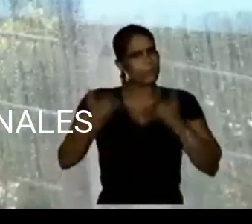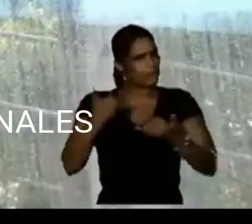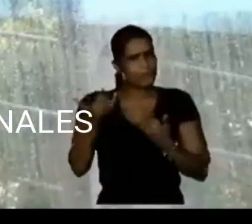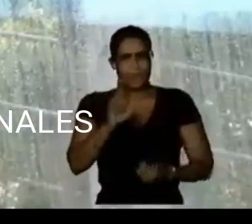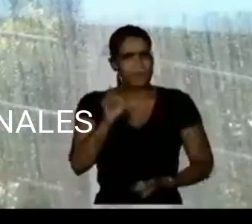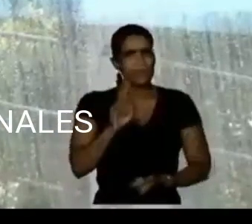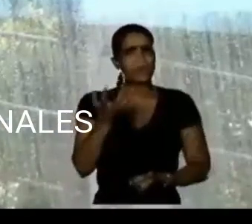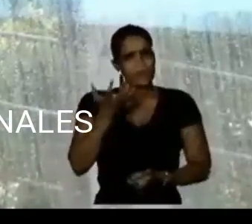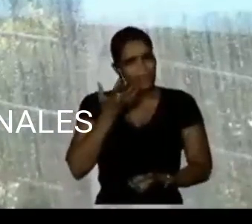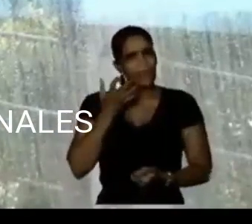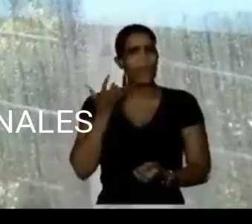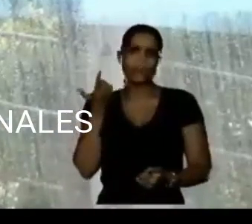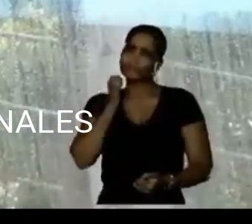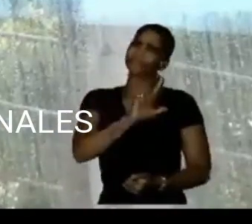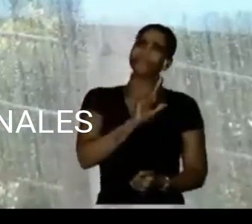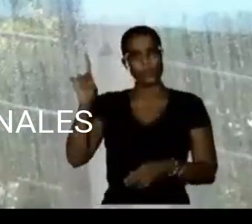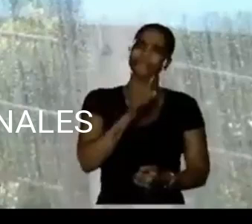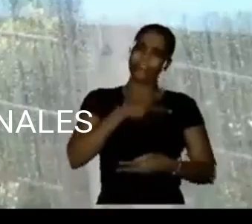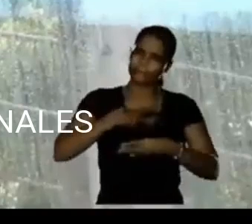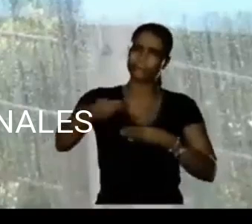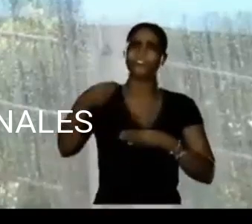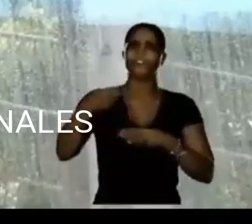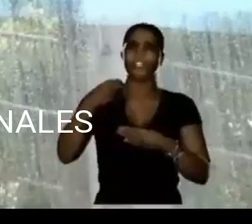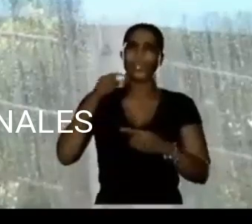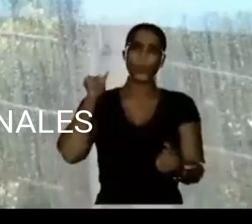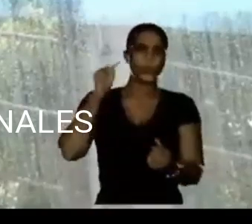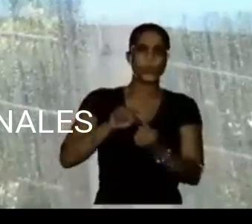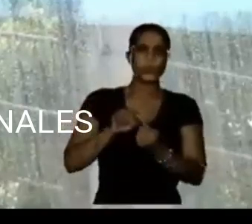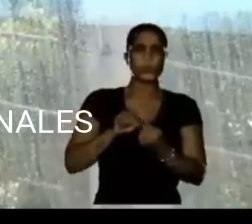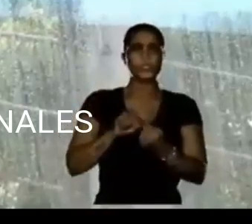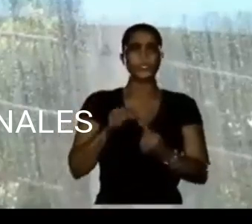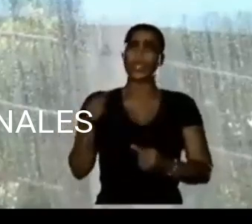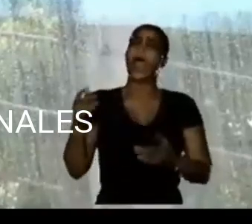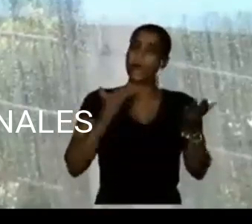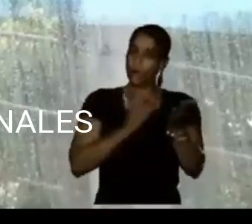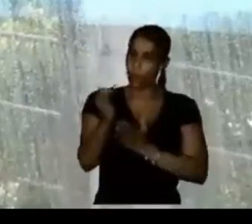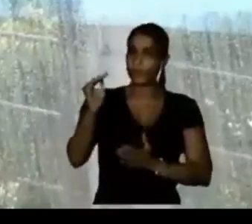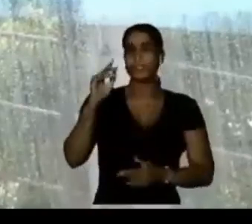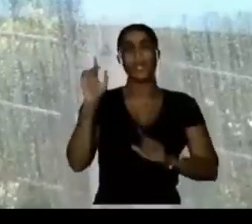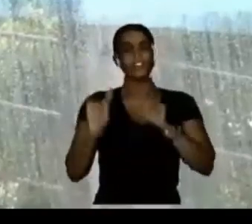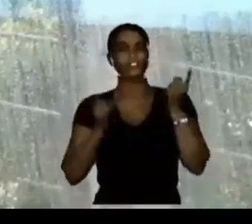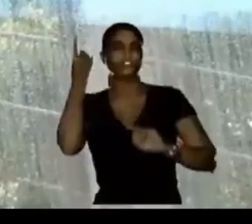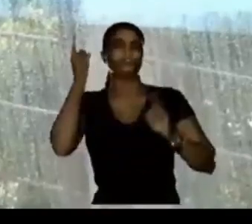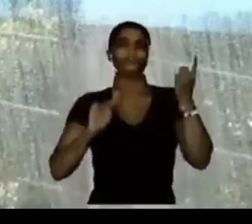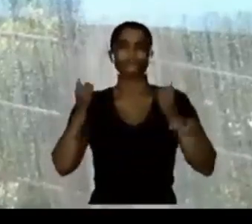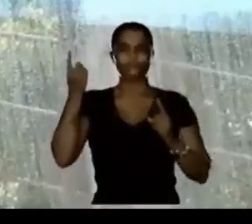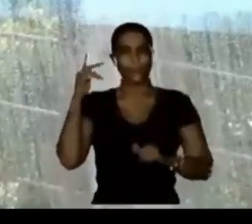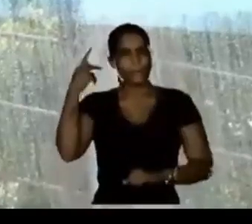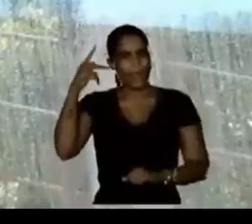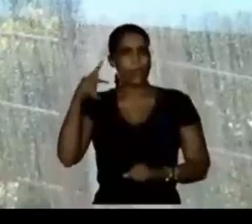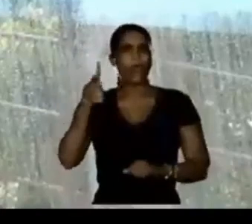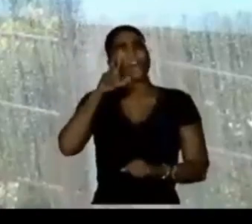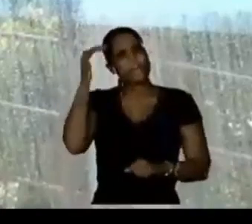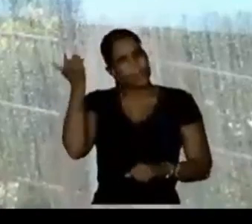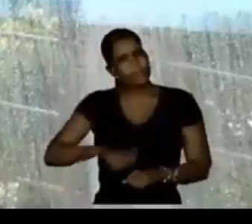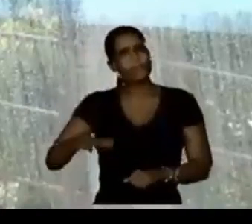ustedes alcancen sus objetivos. Entonces, queda aquí, viene Chile y Paraguay para este año.